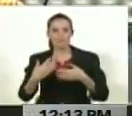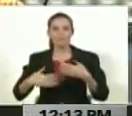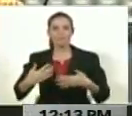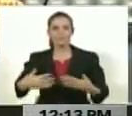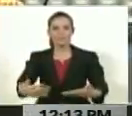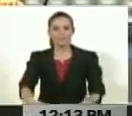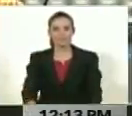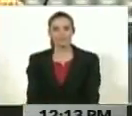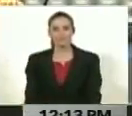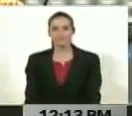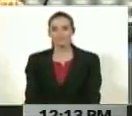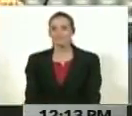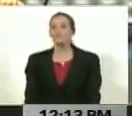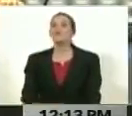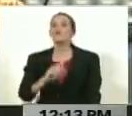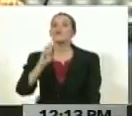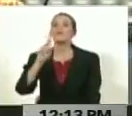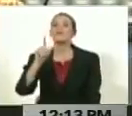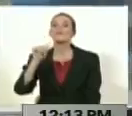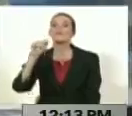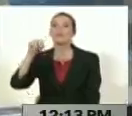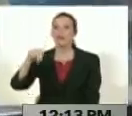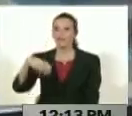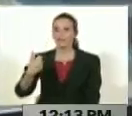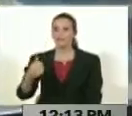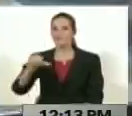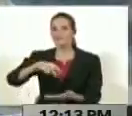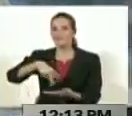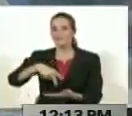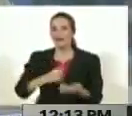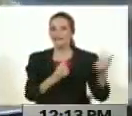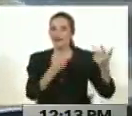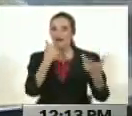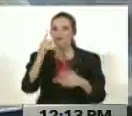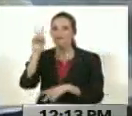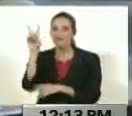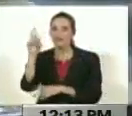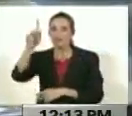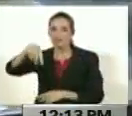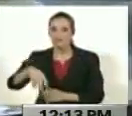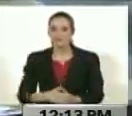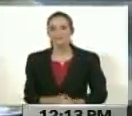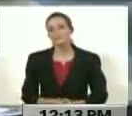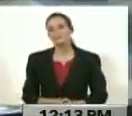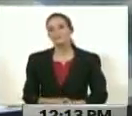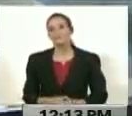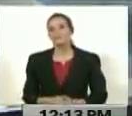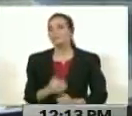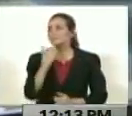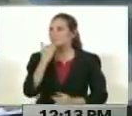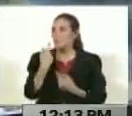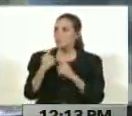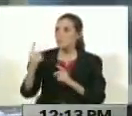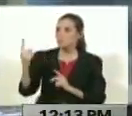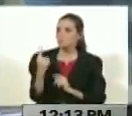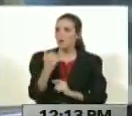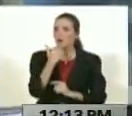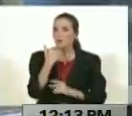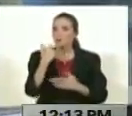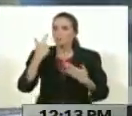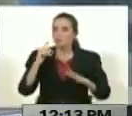pauta, ¿verdad? William Cano, salsero venezolano. Vani Costa está por llegar, no lo he visto. Lo agarró